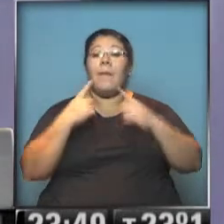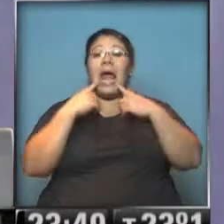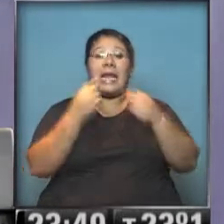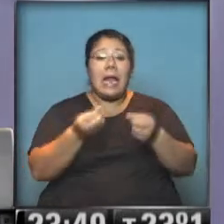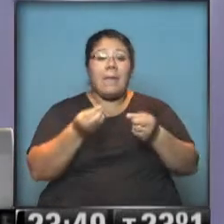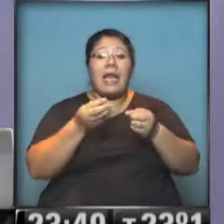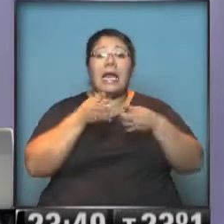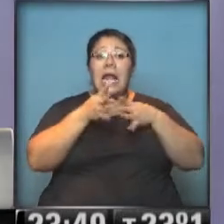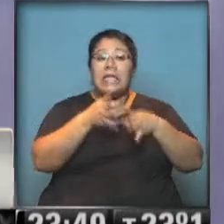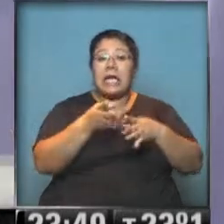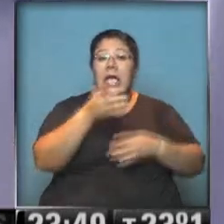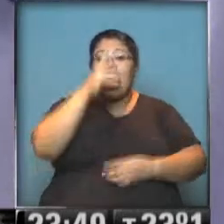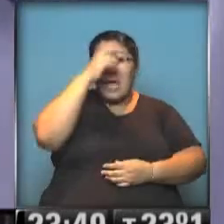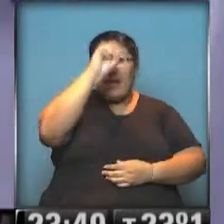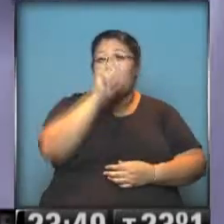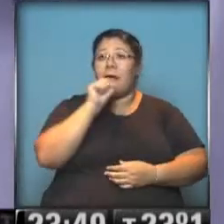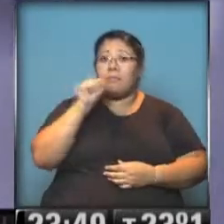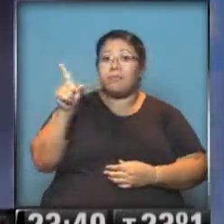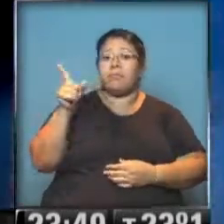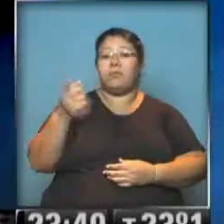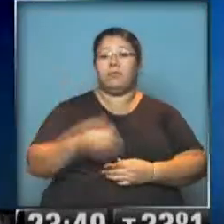ataque a su embajada.